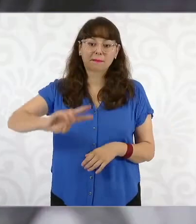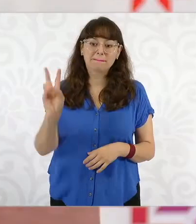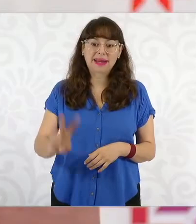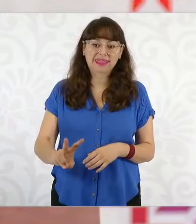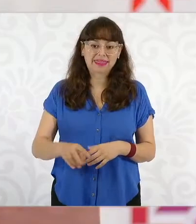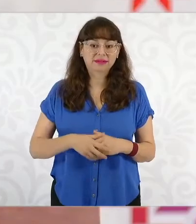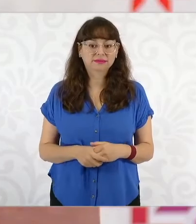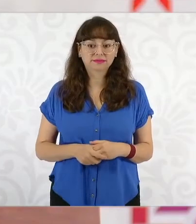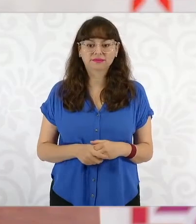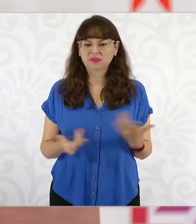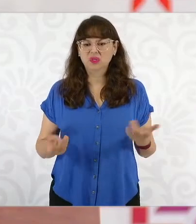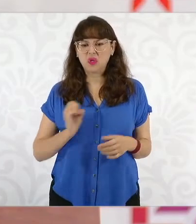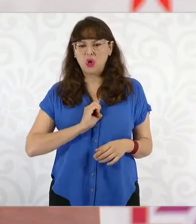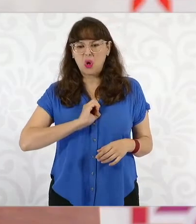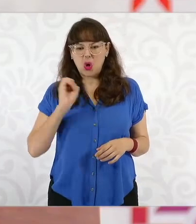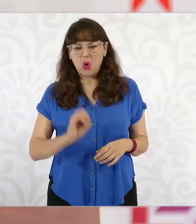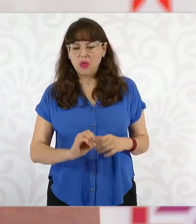estar alejados del odio